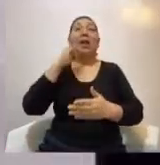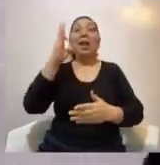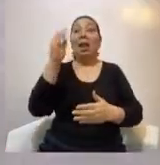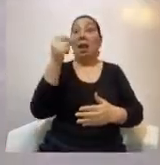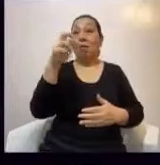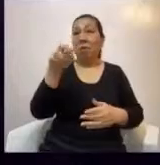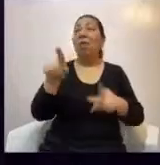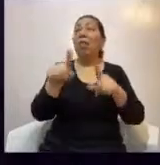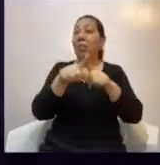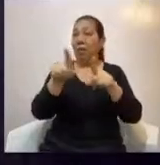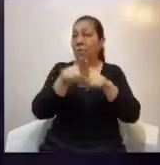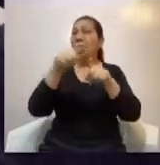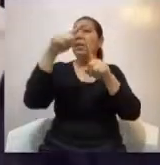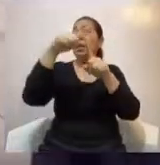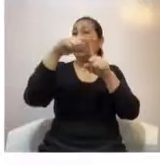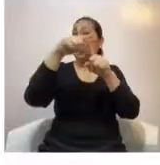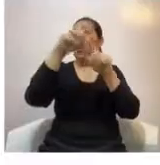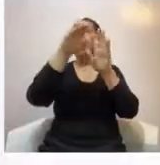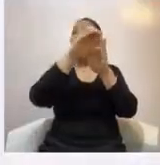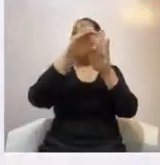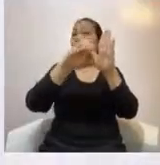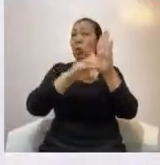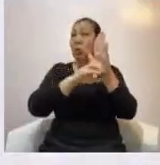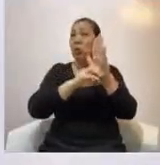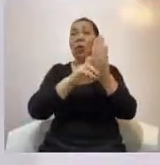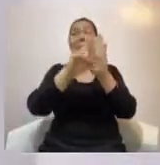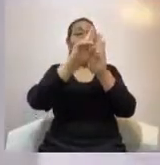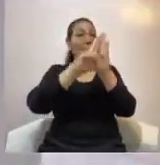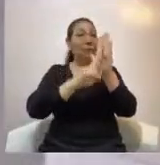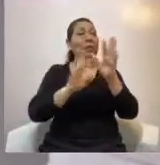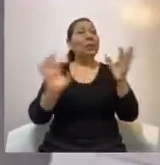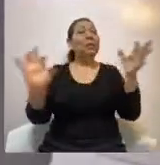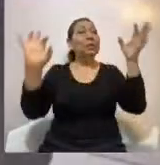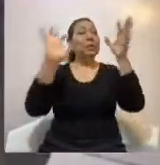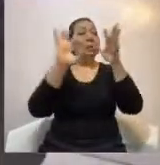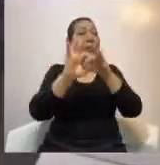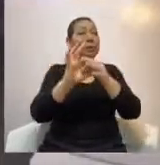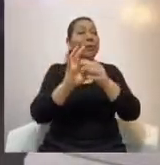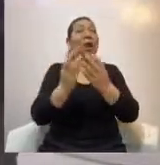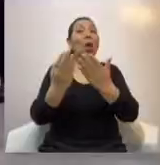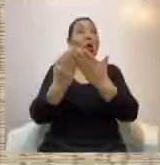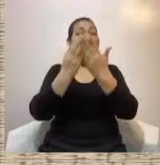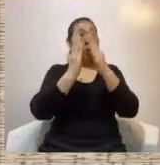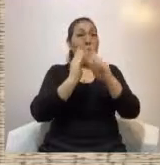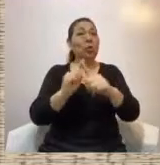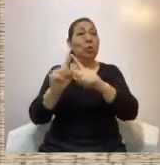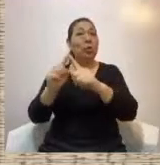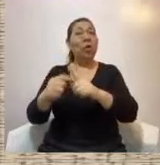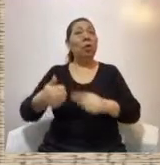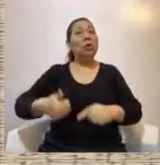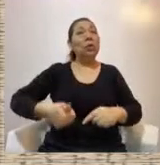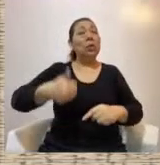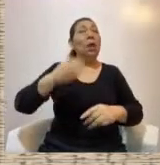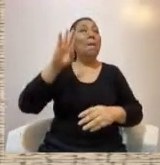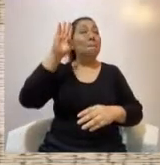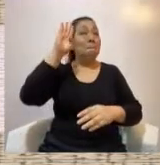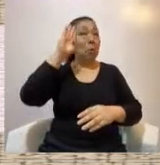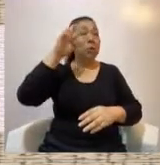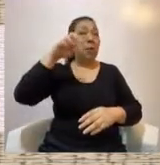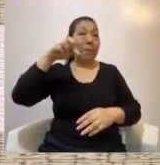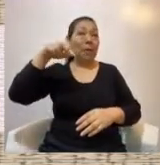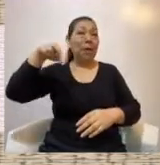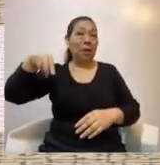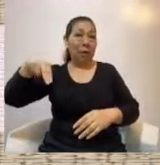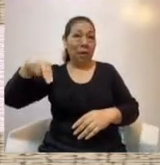puesto. Lo ha hecho también el Tribunal Constitucional en resoluciones vinculadas a las escuelas de suboficiales de la